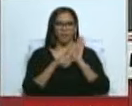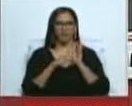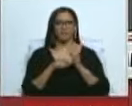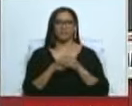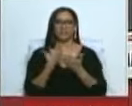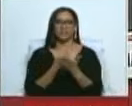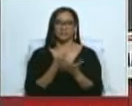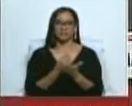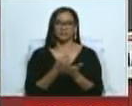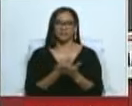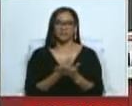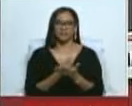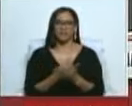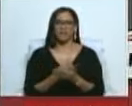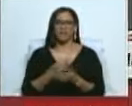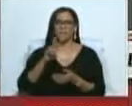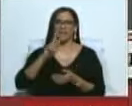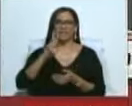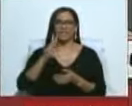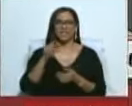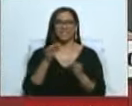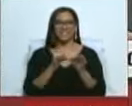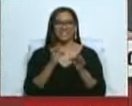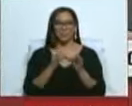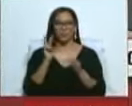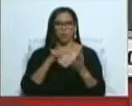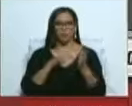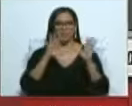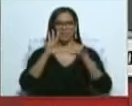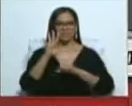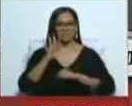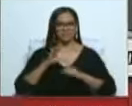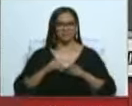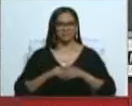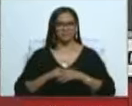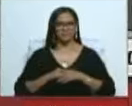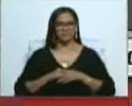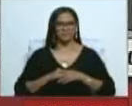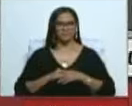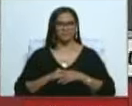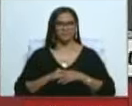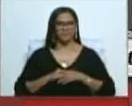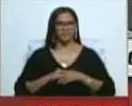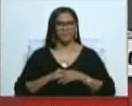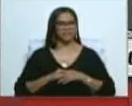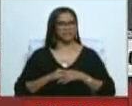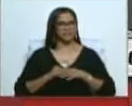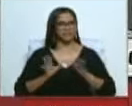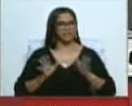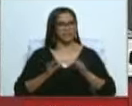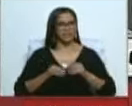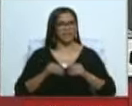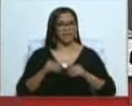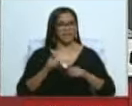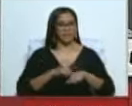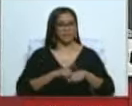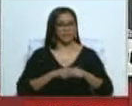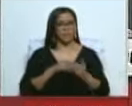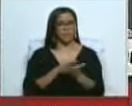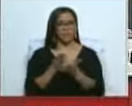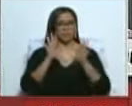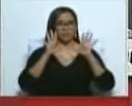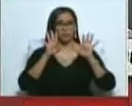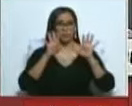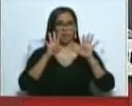fue el 23 de septiembre del 2015. 2015, hace ya casi, el tiempo pasa, ¿no?